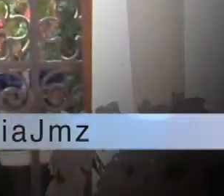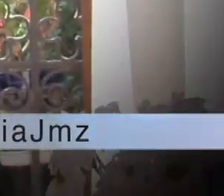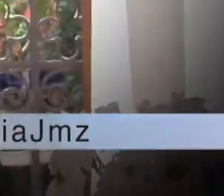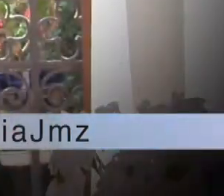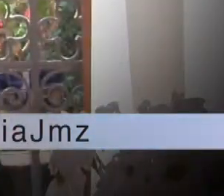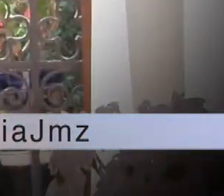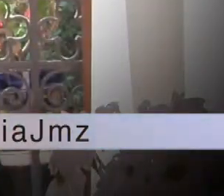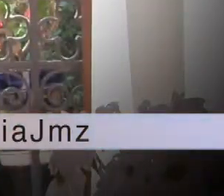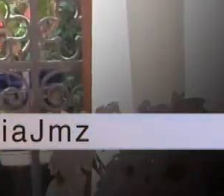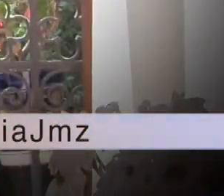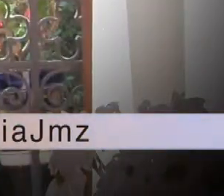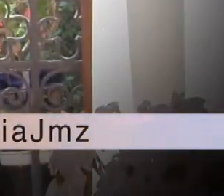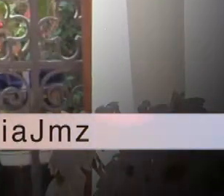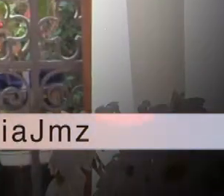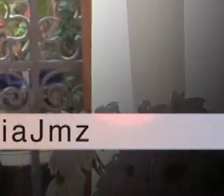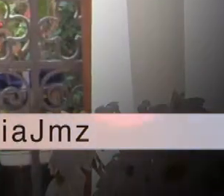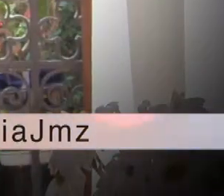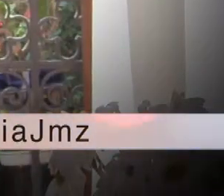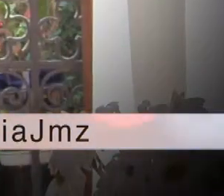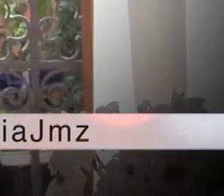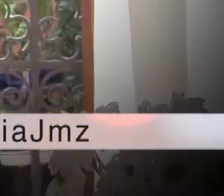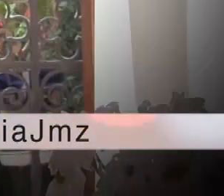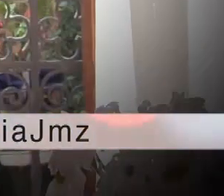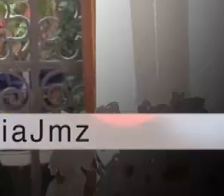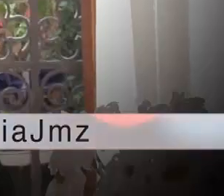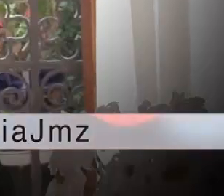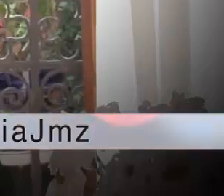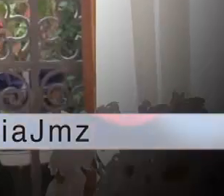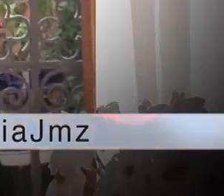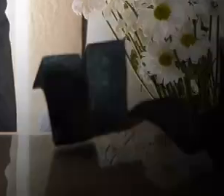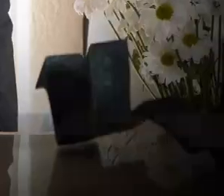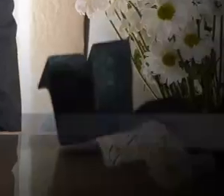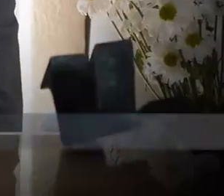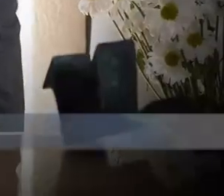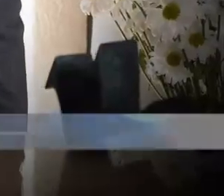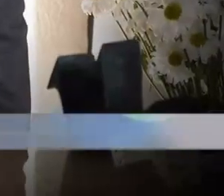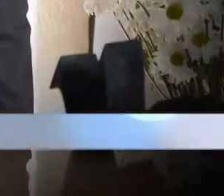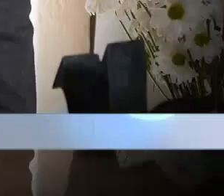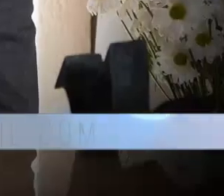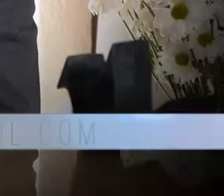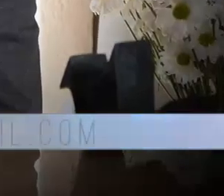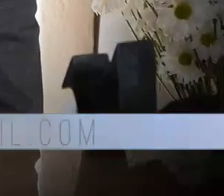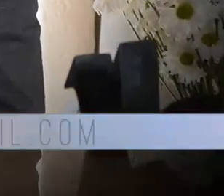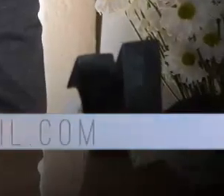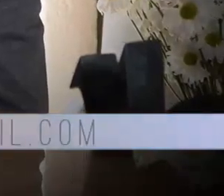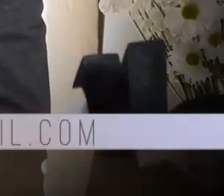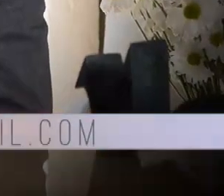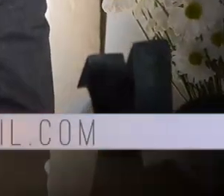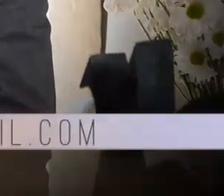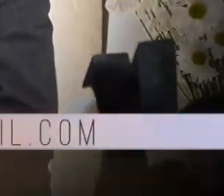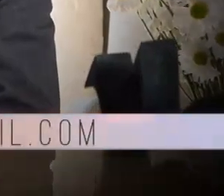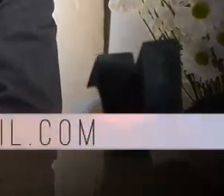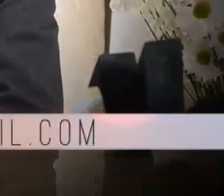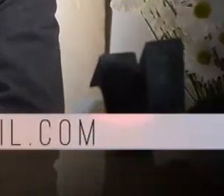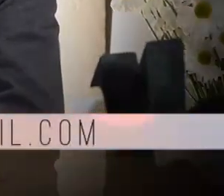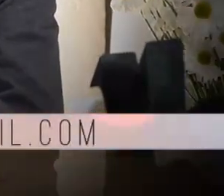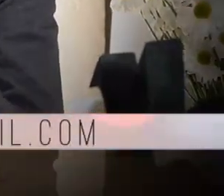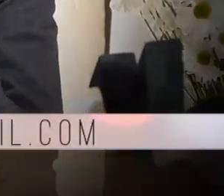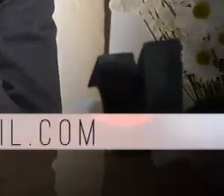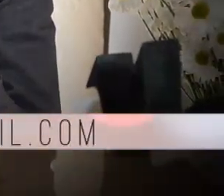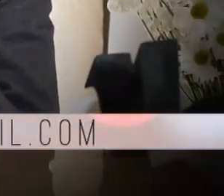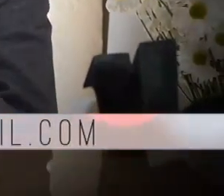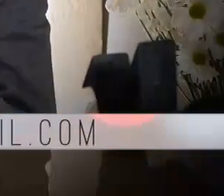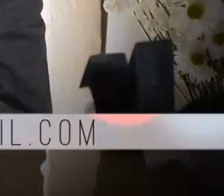Locura, narcotráfico, homofobia, traición y apariencias son parte de los ingredientes con los que Aguilar se encontrará en